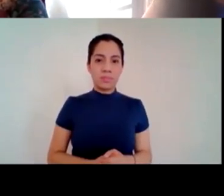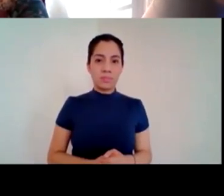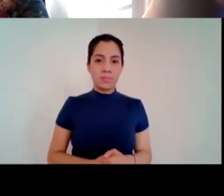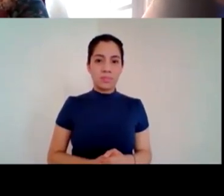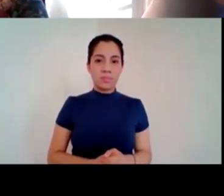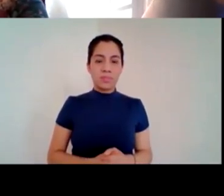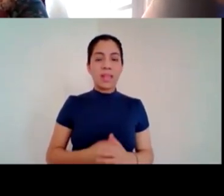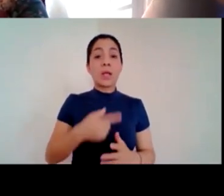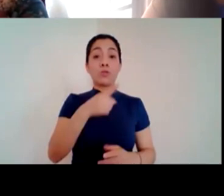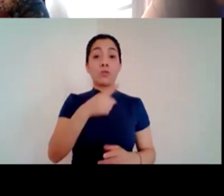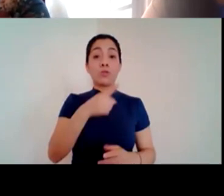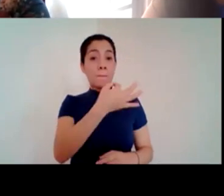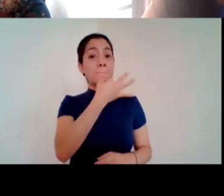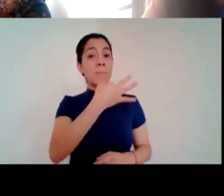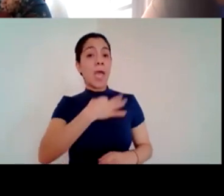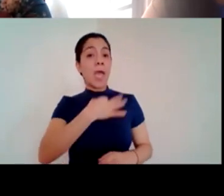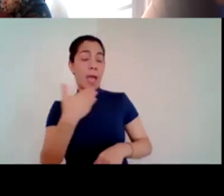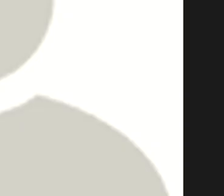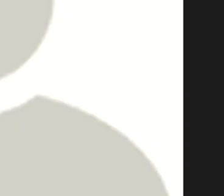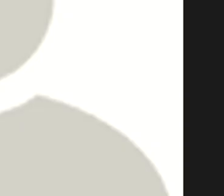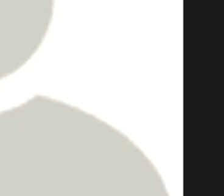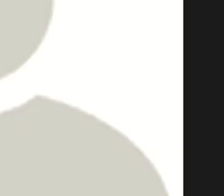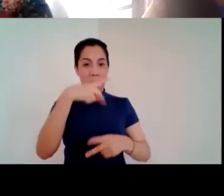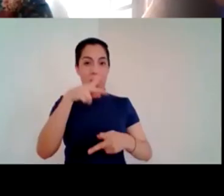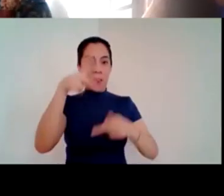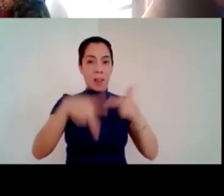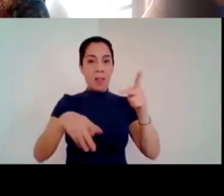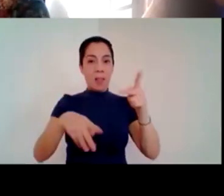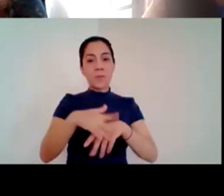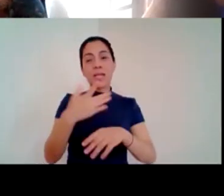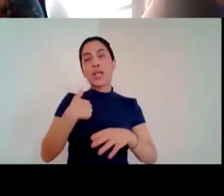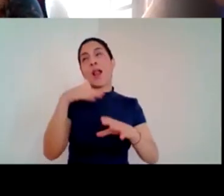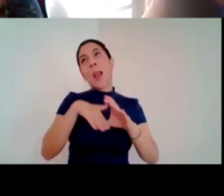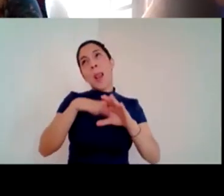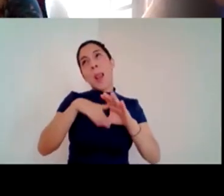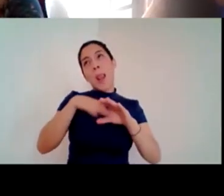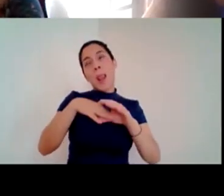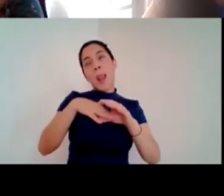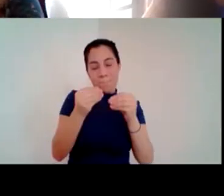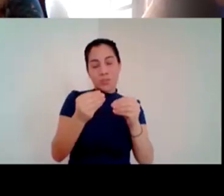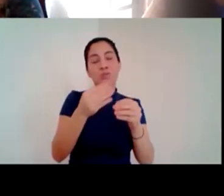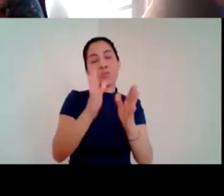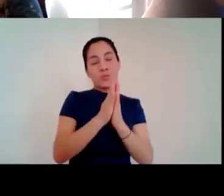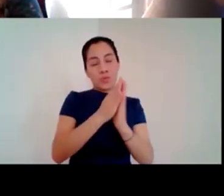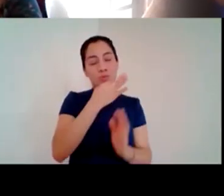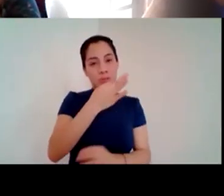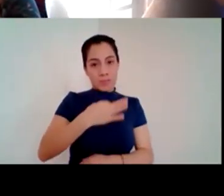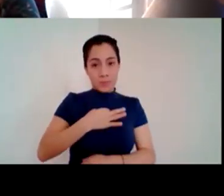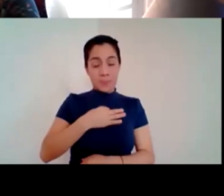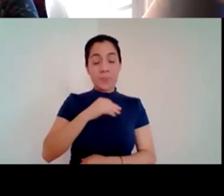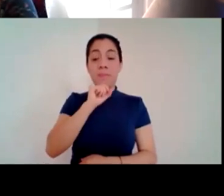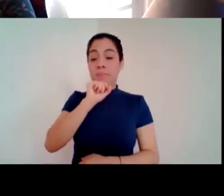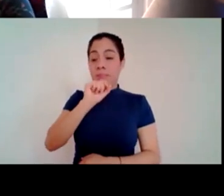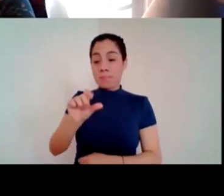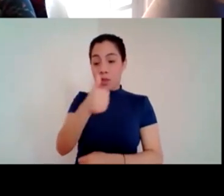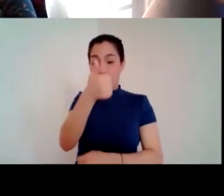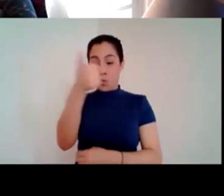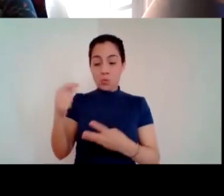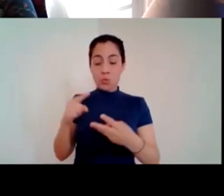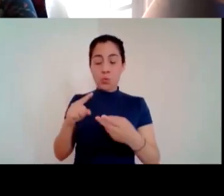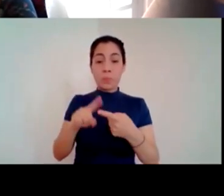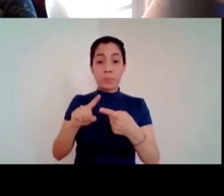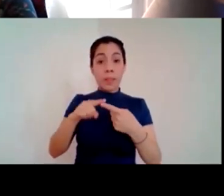yo tengo lengua larga ¿y por qué político? en el pensamiento de Aristóteles esto está ligado a la filía